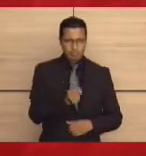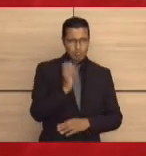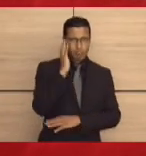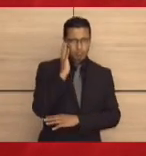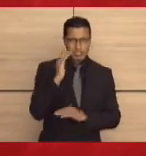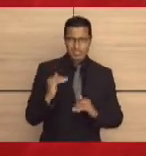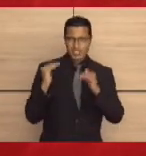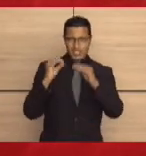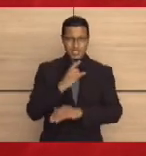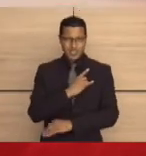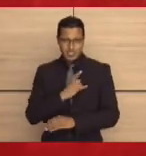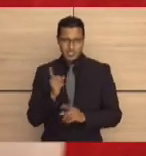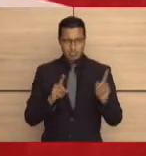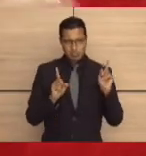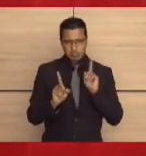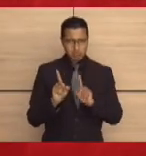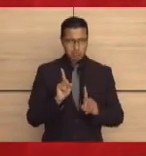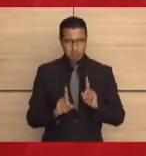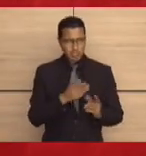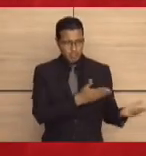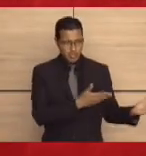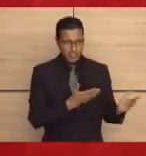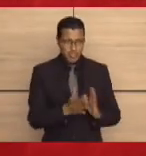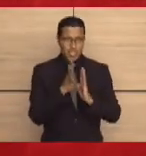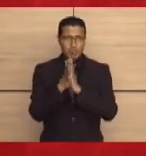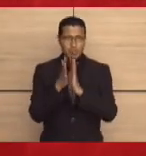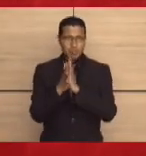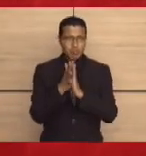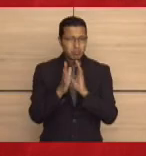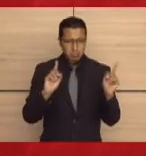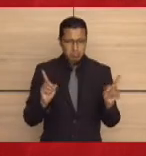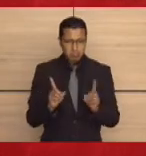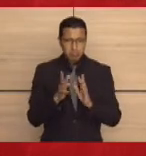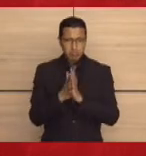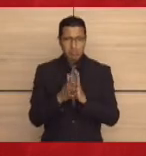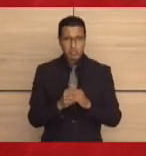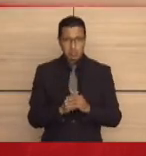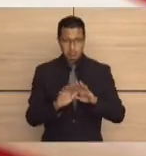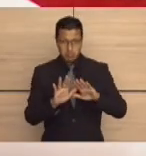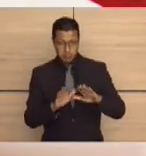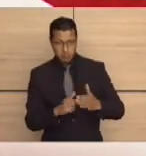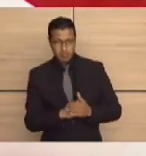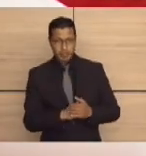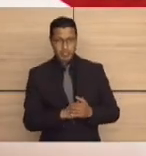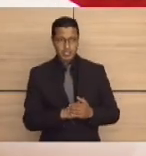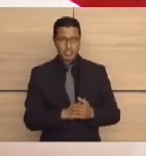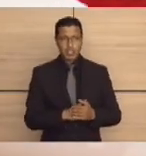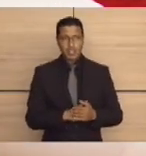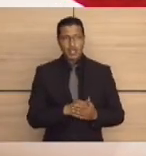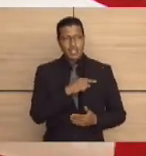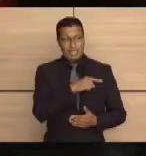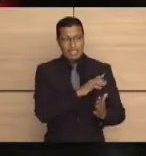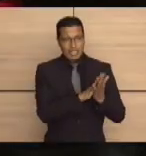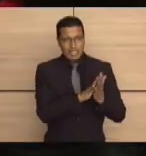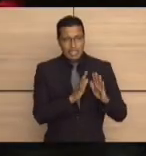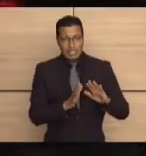superior. Gracias de verdad, ella los va a representar y nos va a contar técnicamente las conclusiones. Pero antes de llegar a esta visión desde el Ministerio, que sobre todo